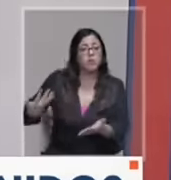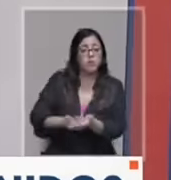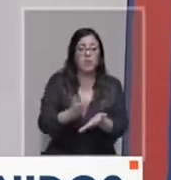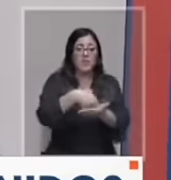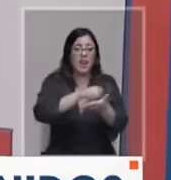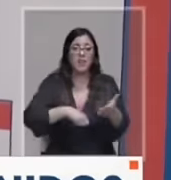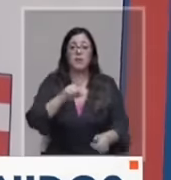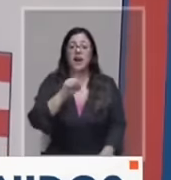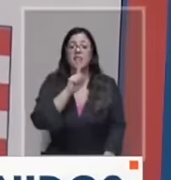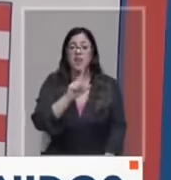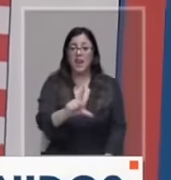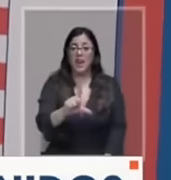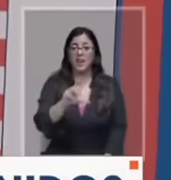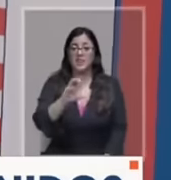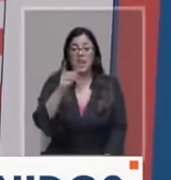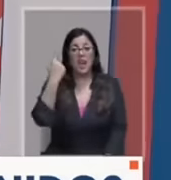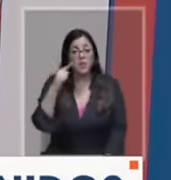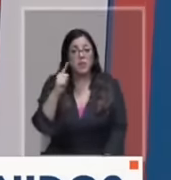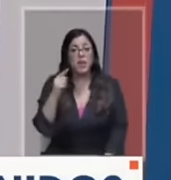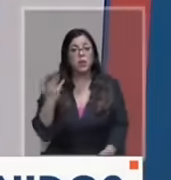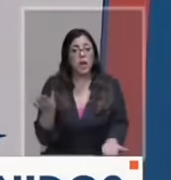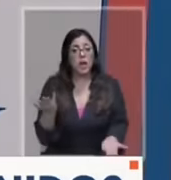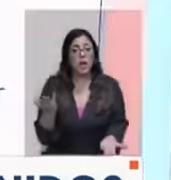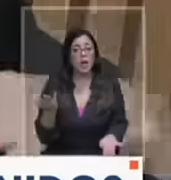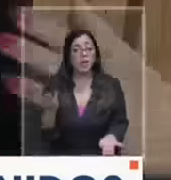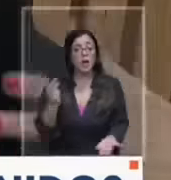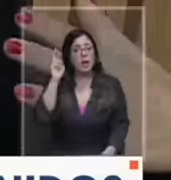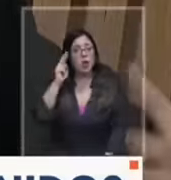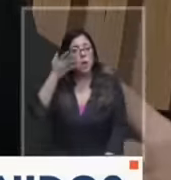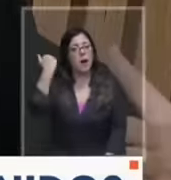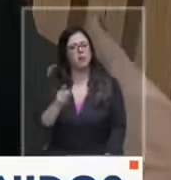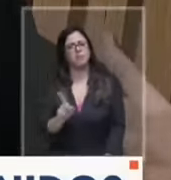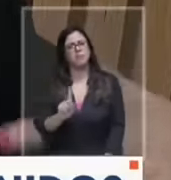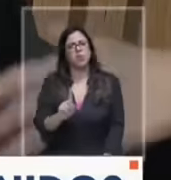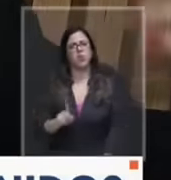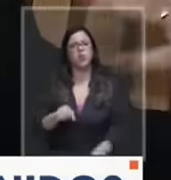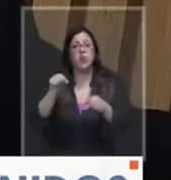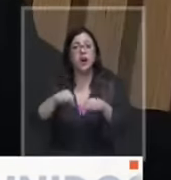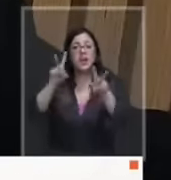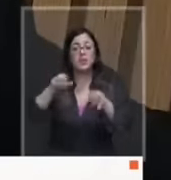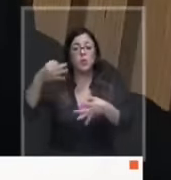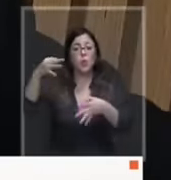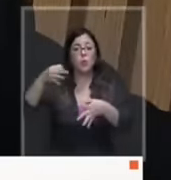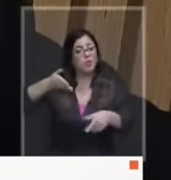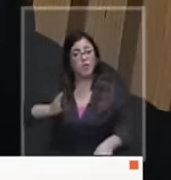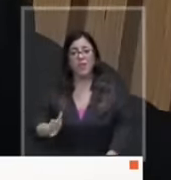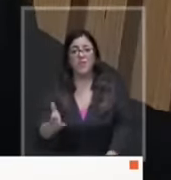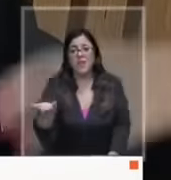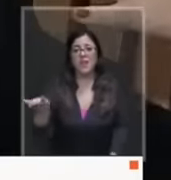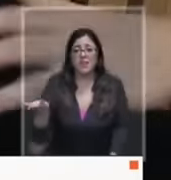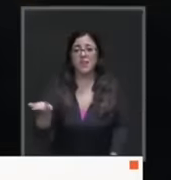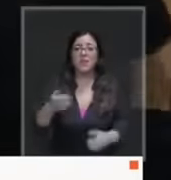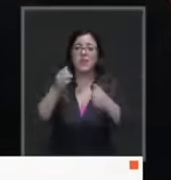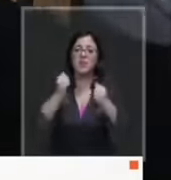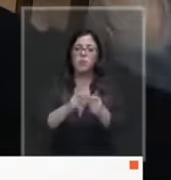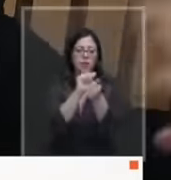tlc eso sí no hay por qué hablar en pasado la gracia que tiene es que es un documento vivo y que se puede ir